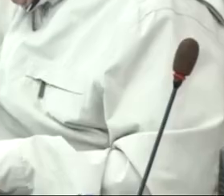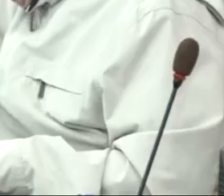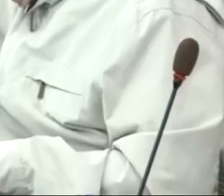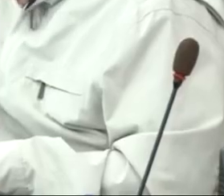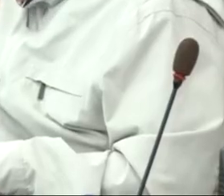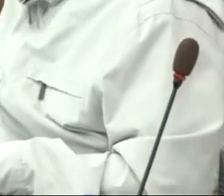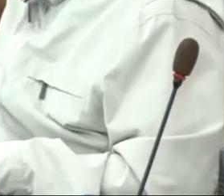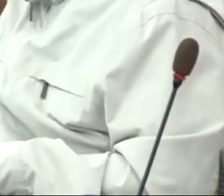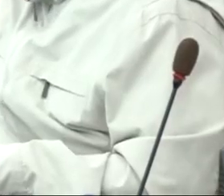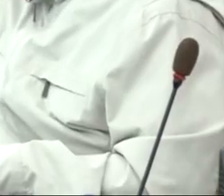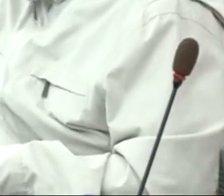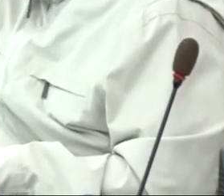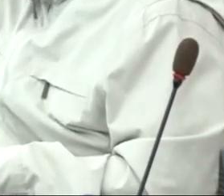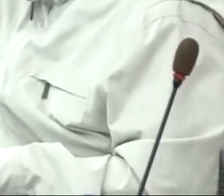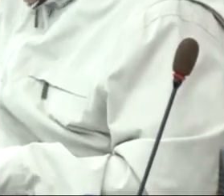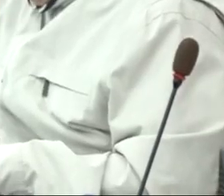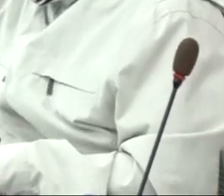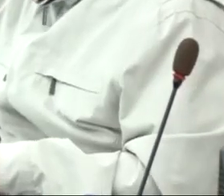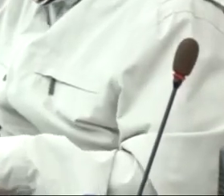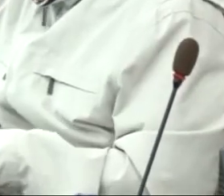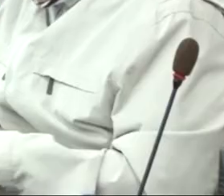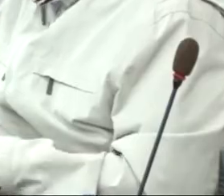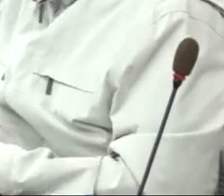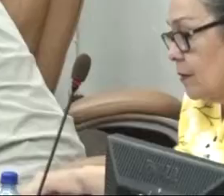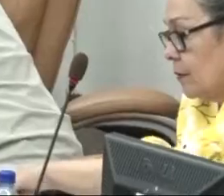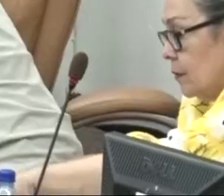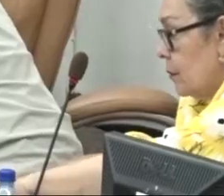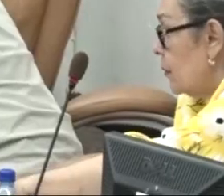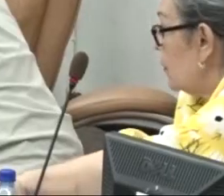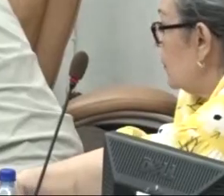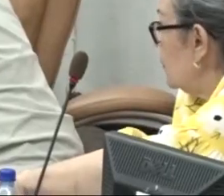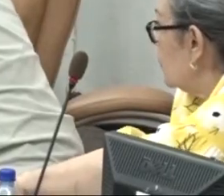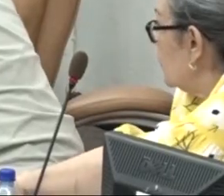análisis de 880 normas